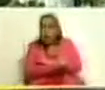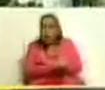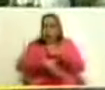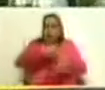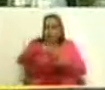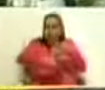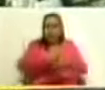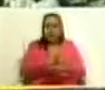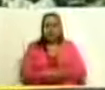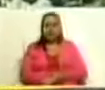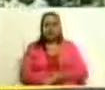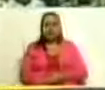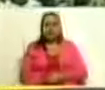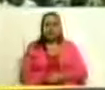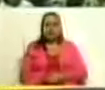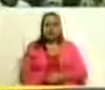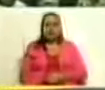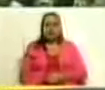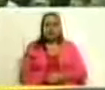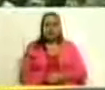Dolores de parto.